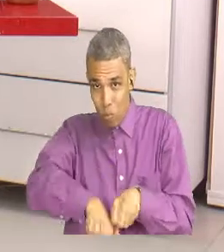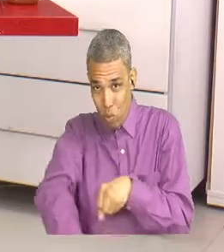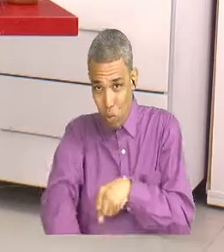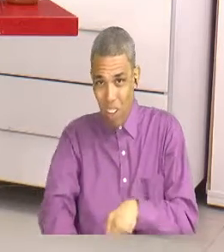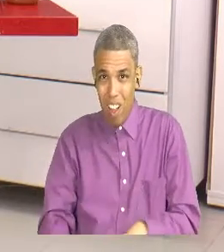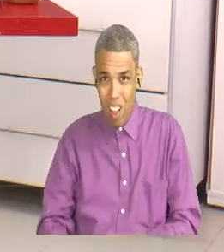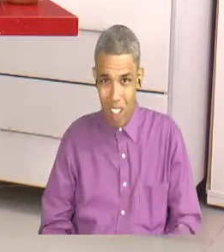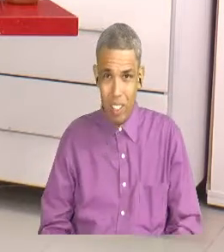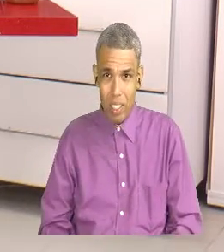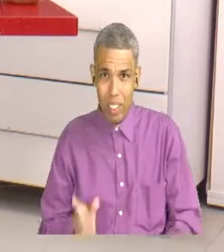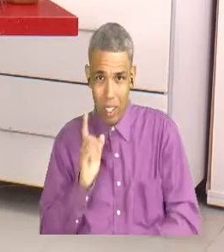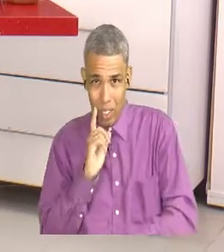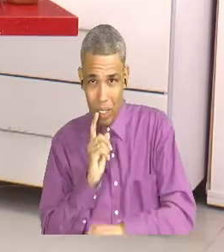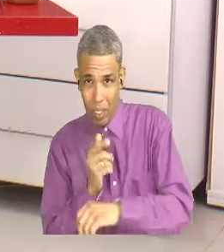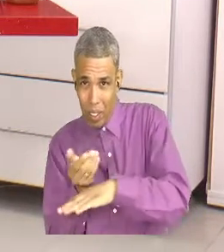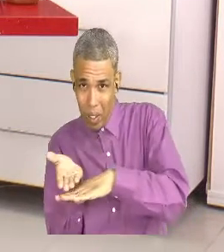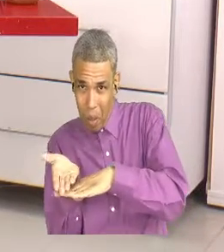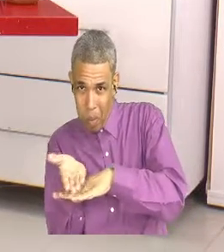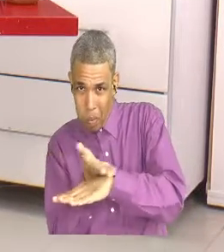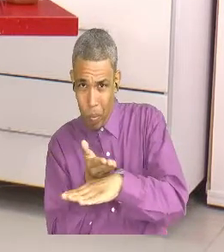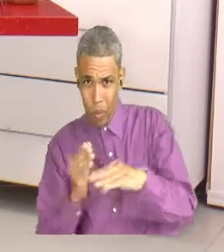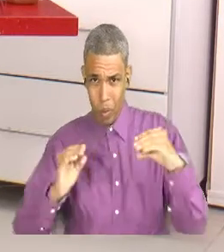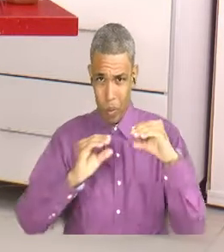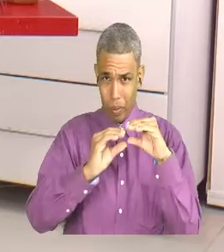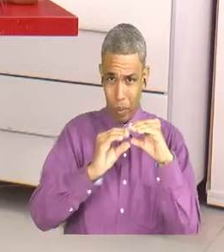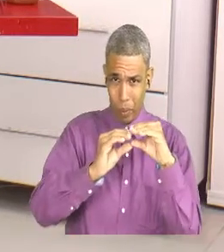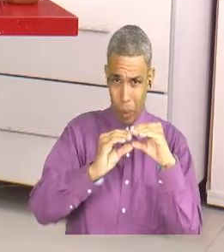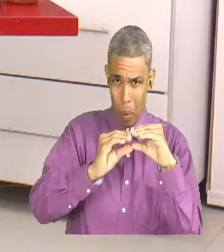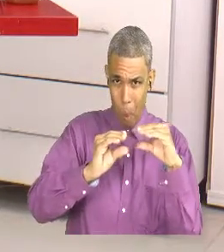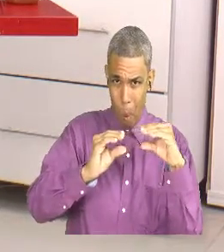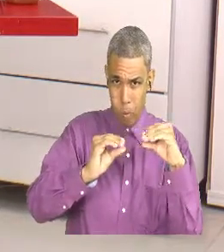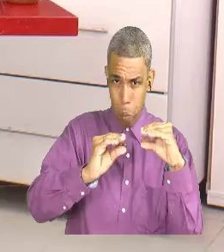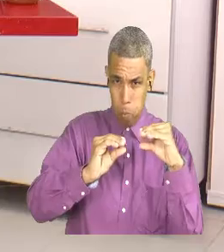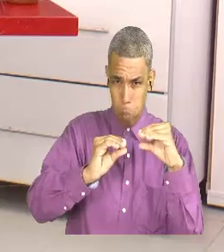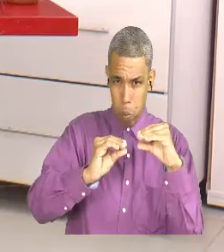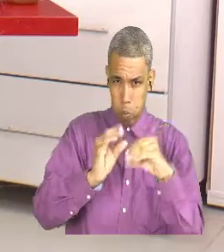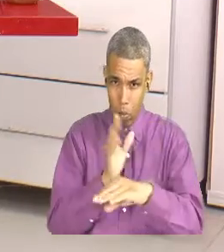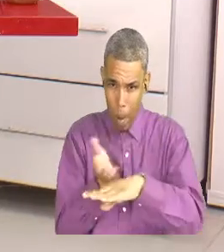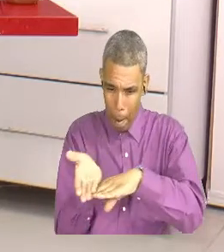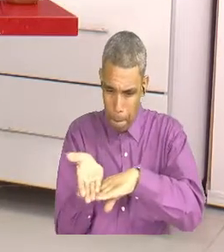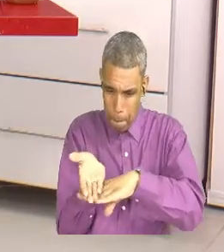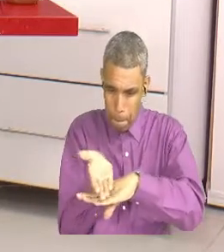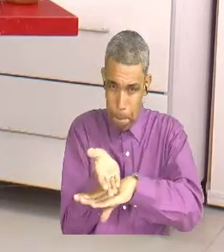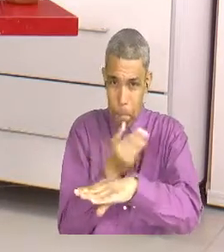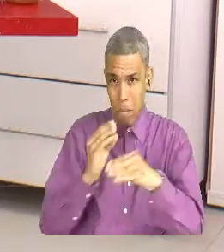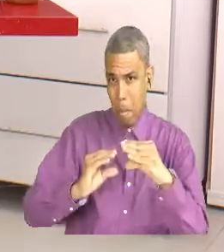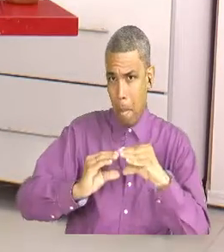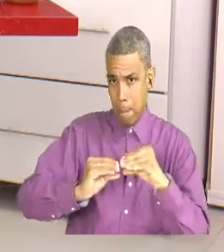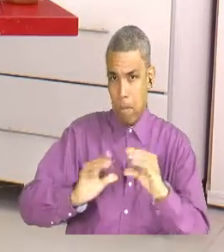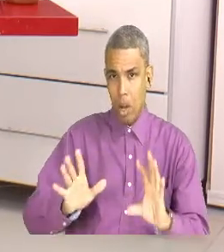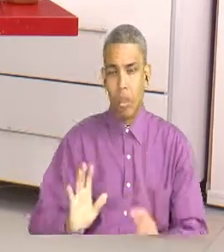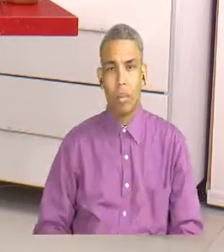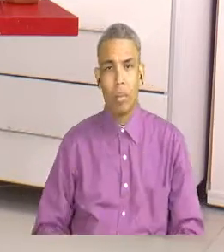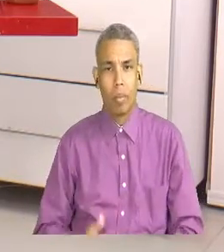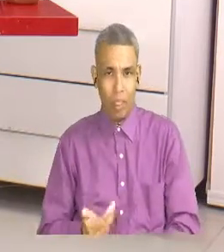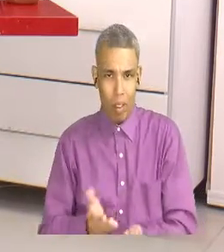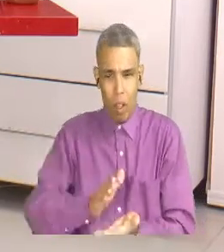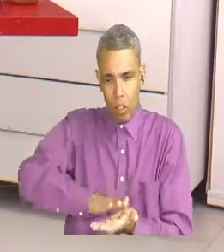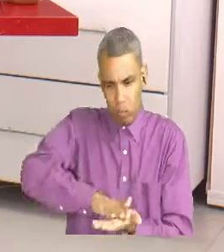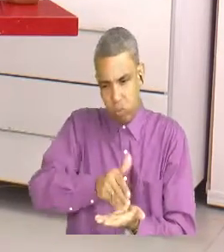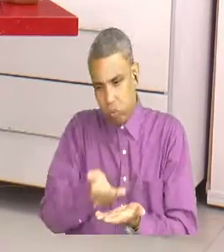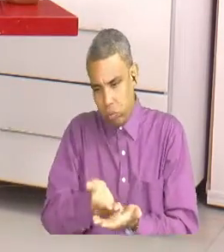Vamos a hacer unas tiritas y una presentación diferente en el otro emplatado. Okay, perfecto. La idea es que los televidentes saben